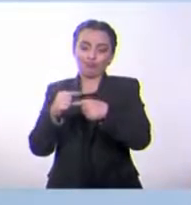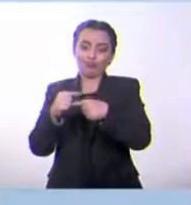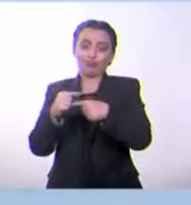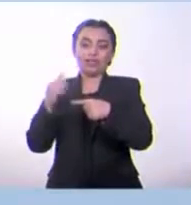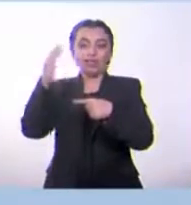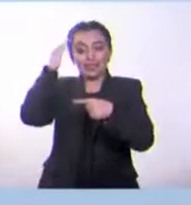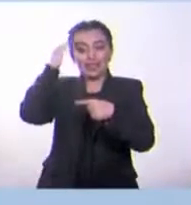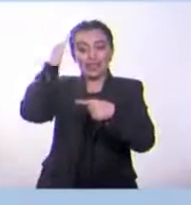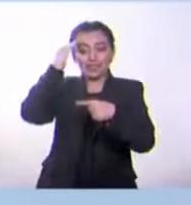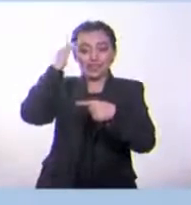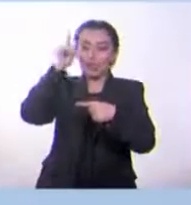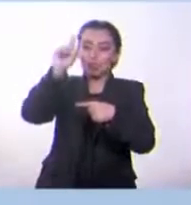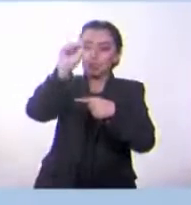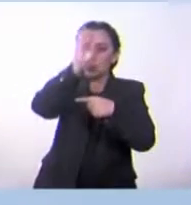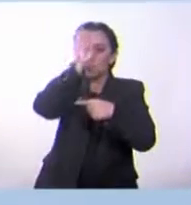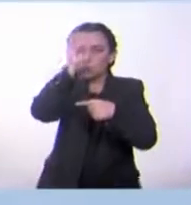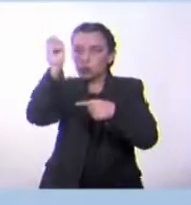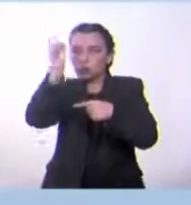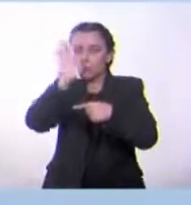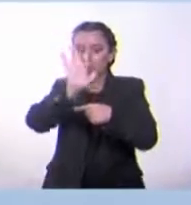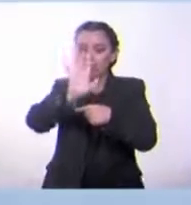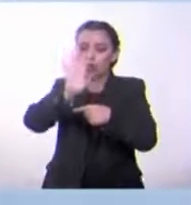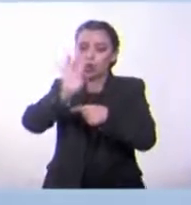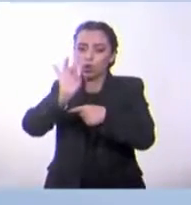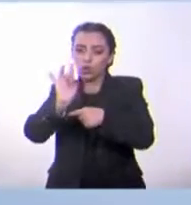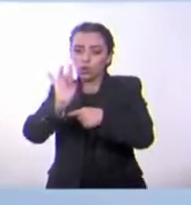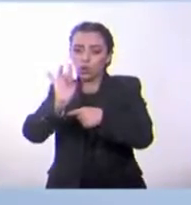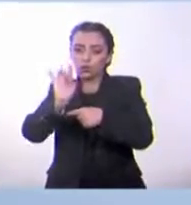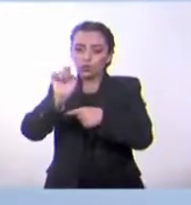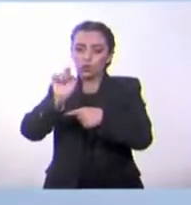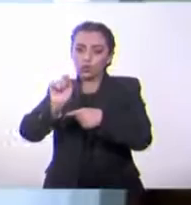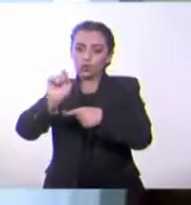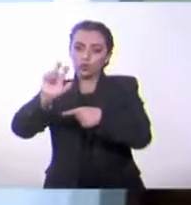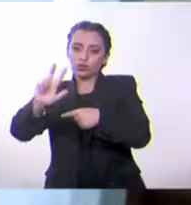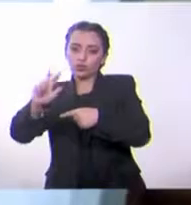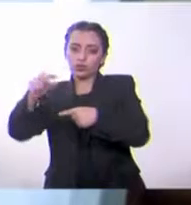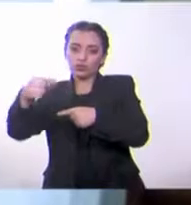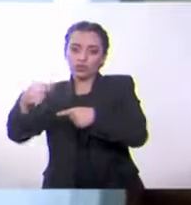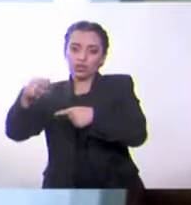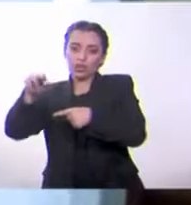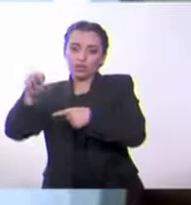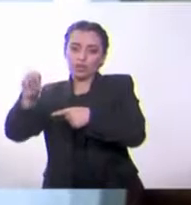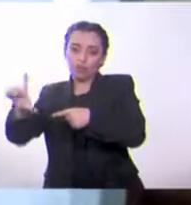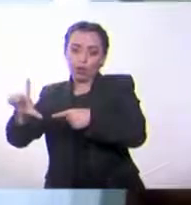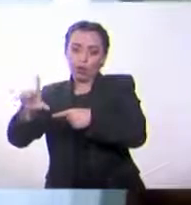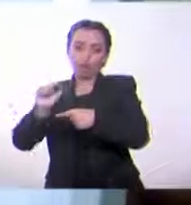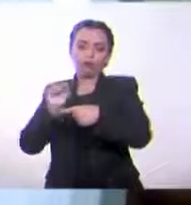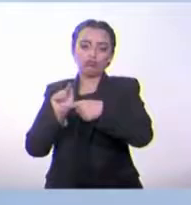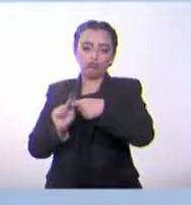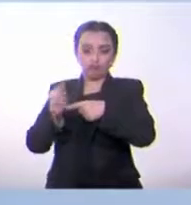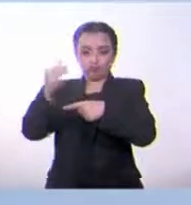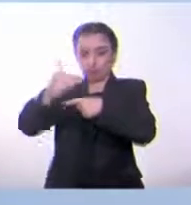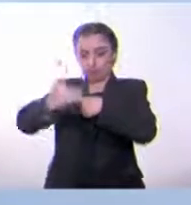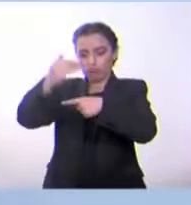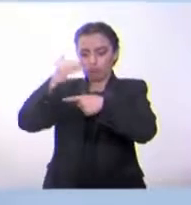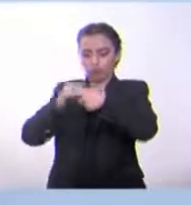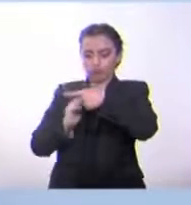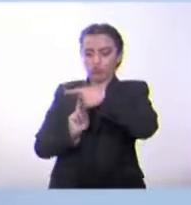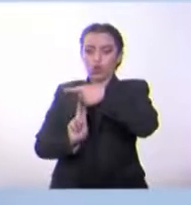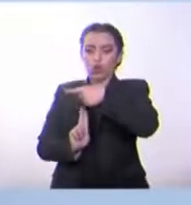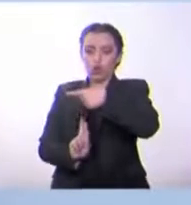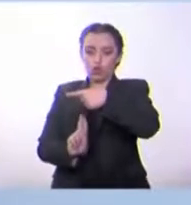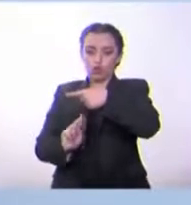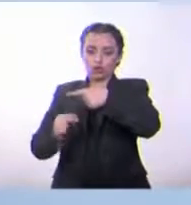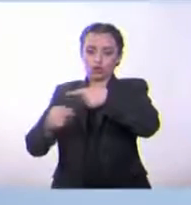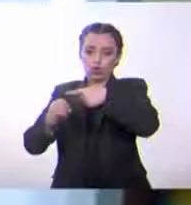y pueden observar que tenemos 2 iones OH. De nuevo